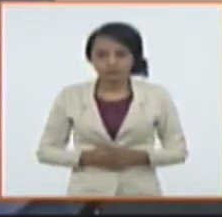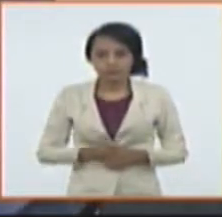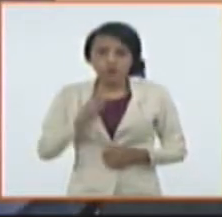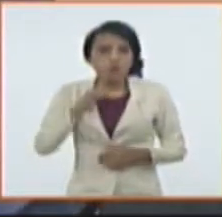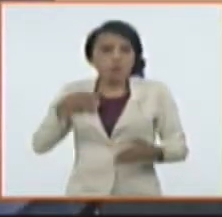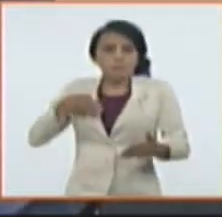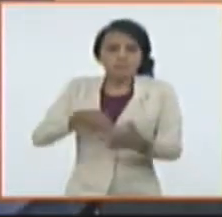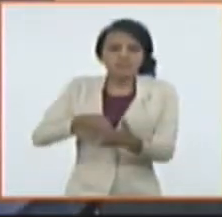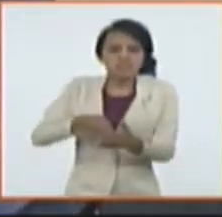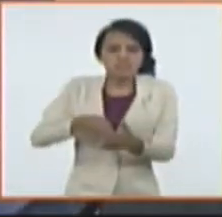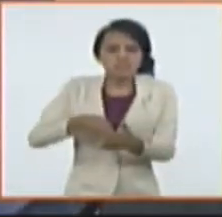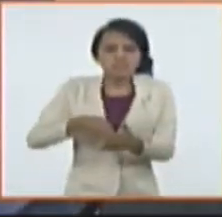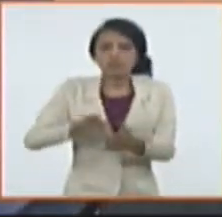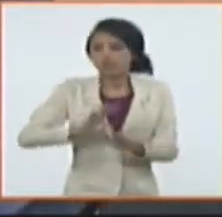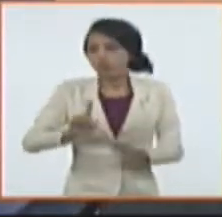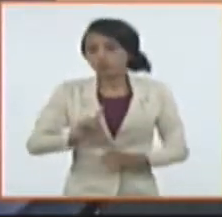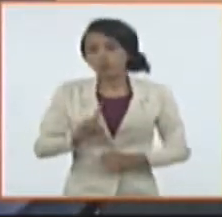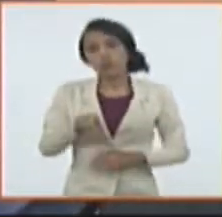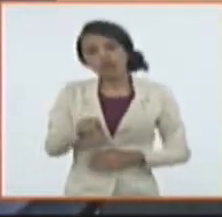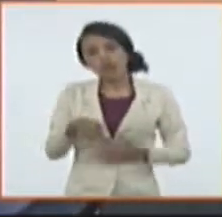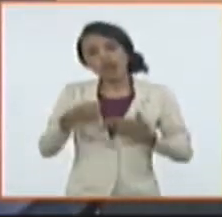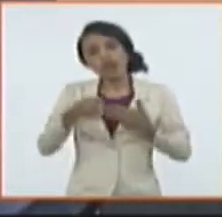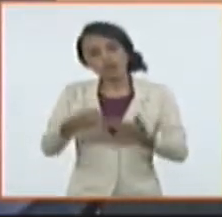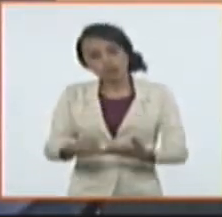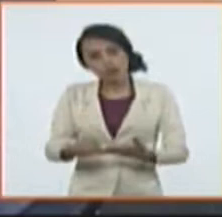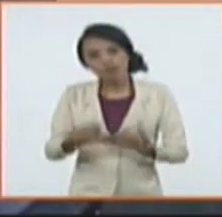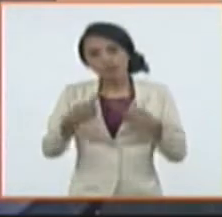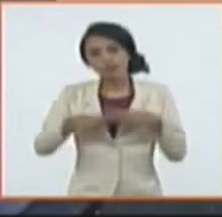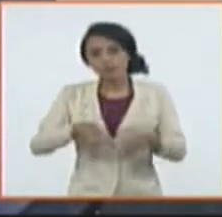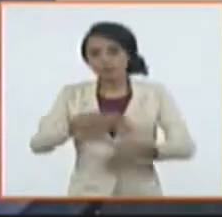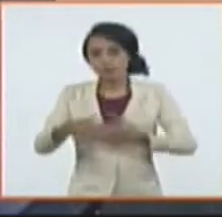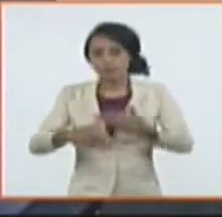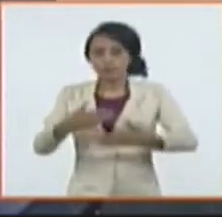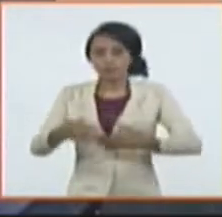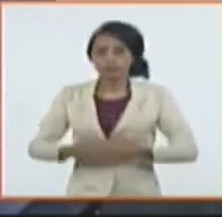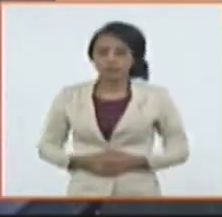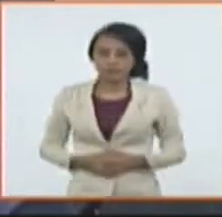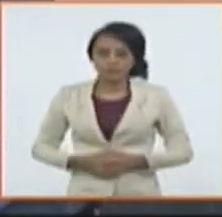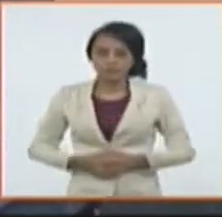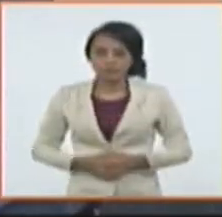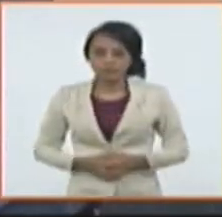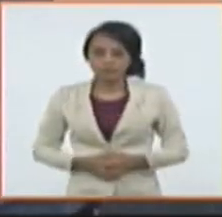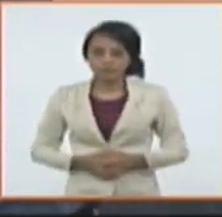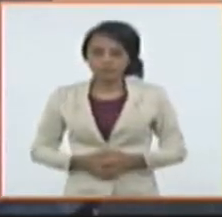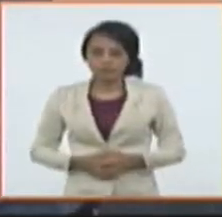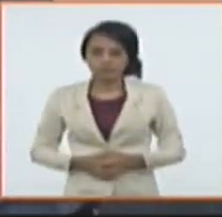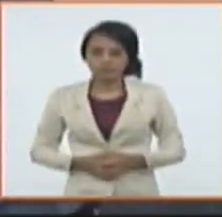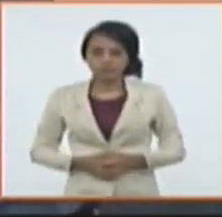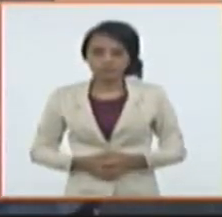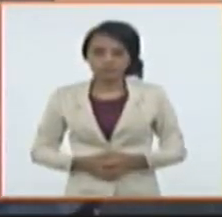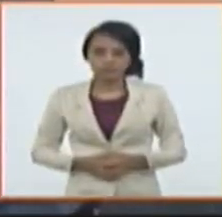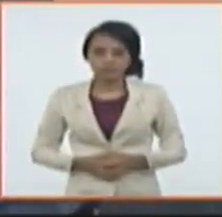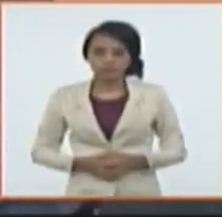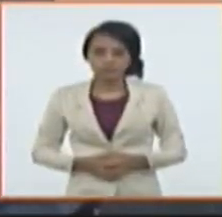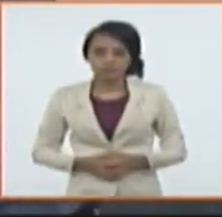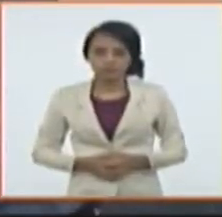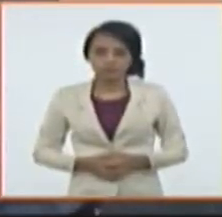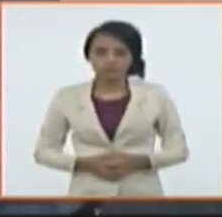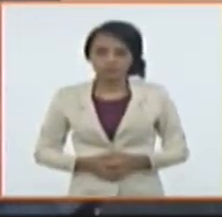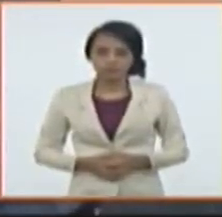y reactivar todos los mecanismos de vinculación con la población, porque realmente hemos apreciado como un